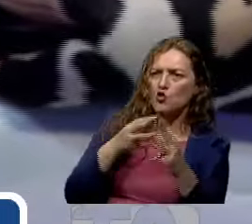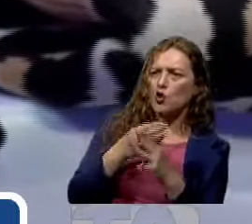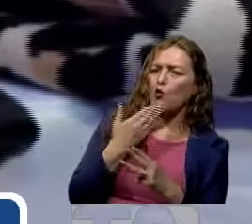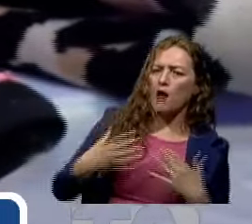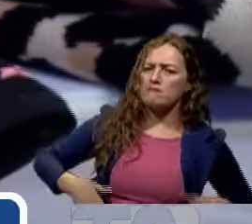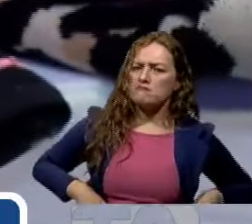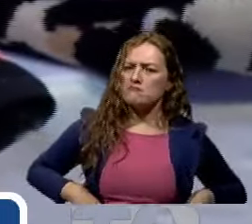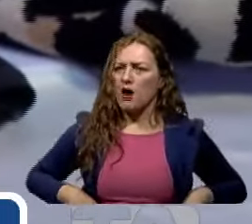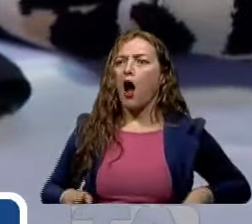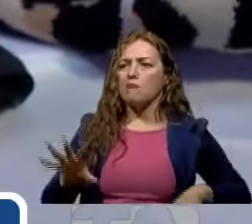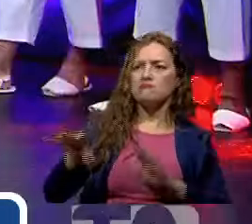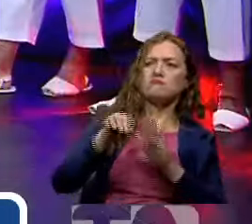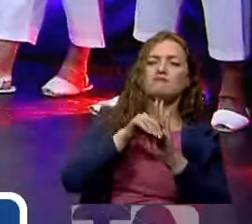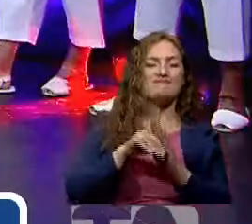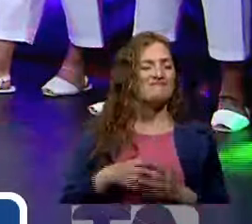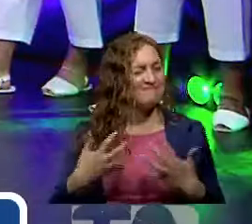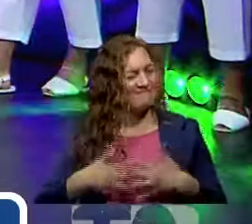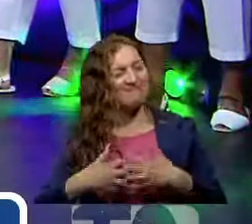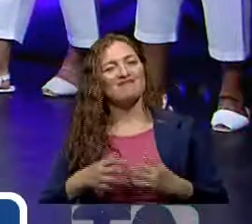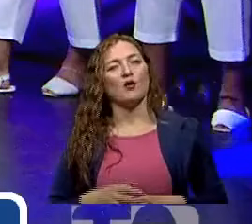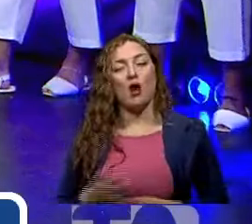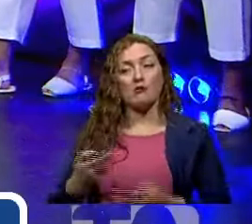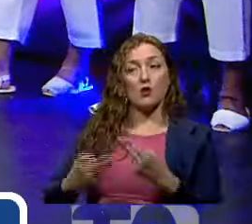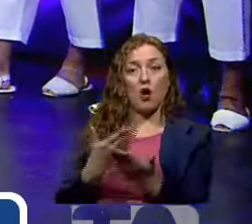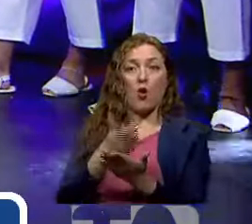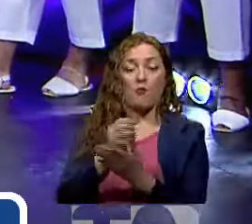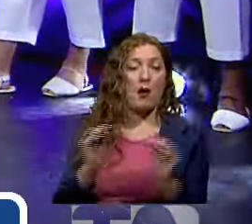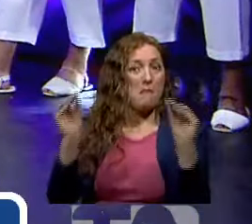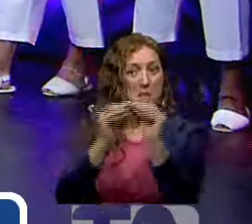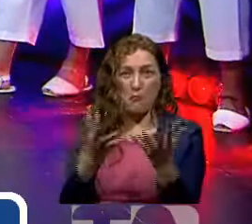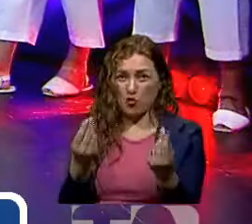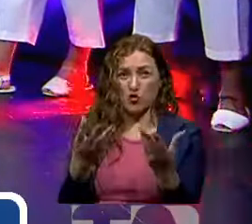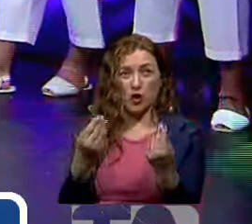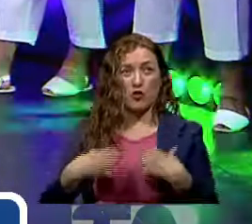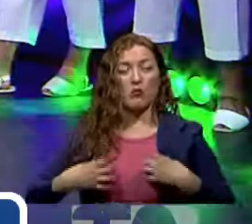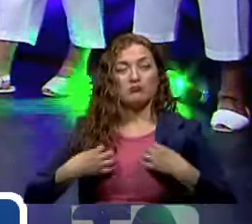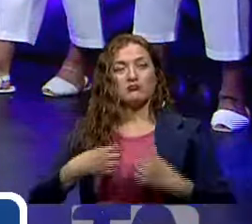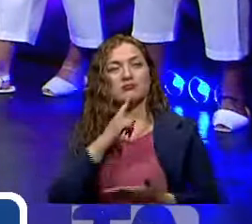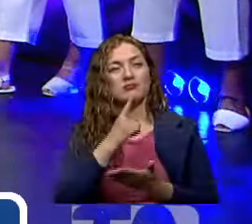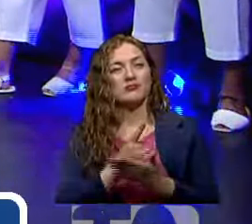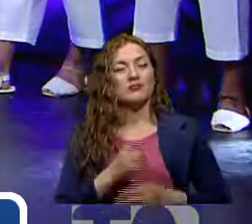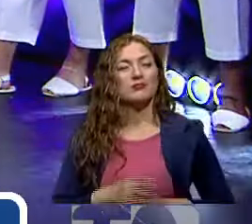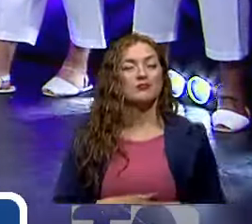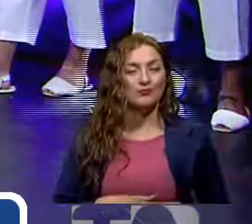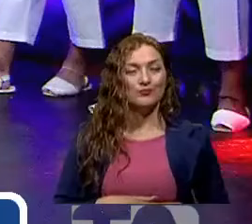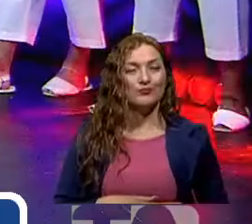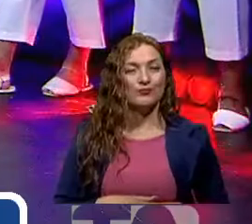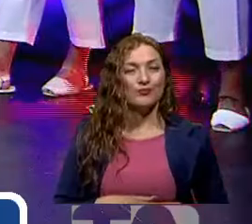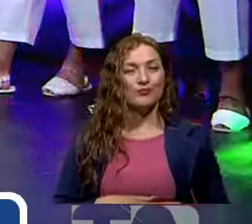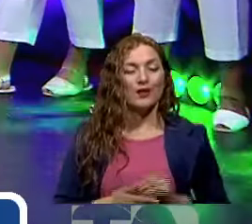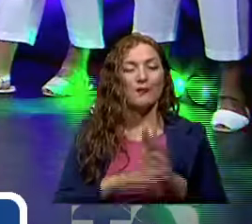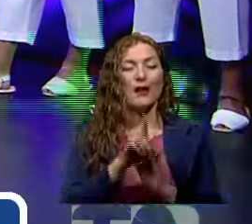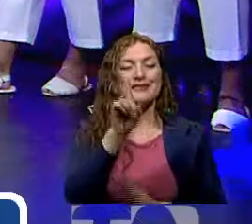Y también se puede ir a hacer negocios en la feria, es decir, yo puedo ir a comprar al por mayor en la feria. Cuéntame, por supuesto, un poquito. Por supuesto que sí, como mencionaba anteriormente, tenemos